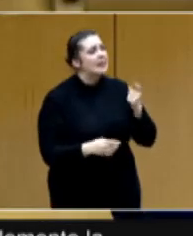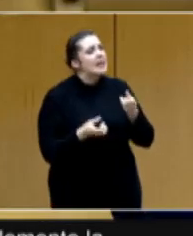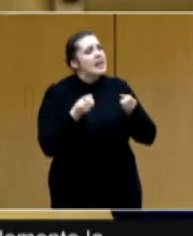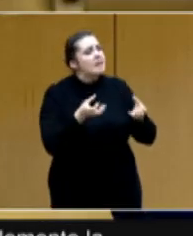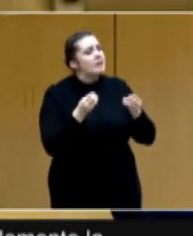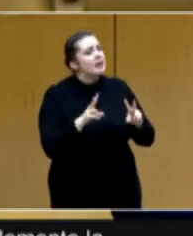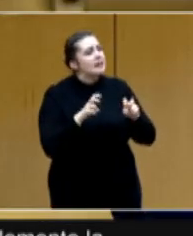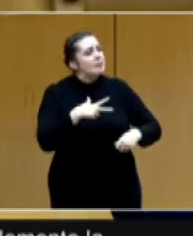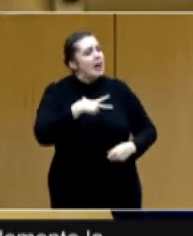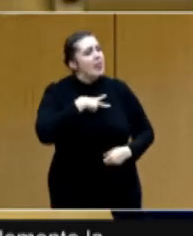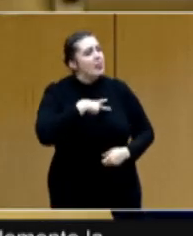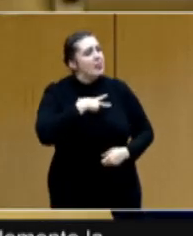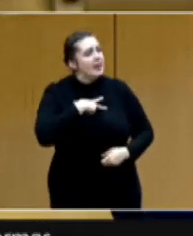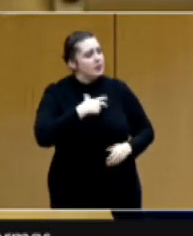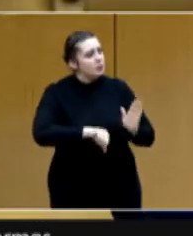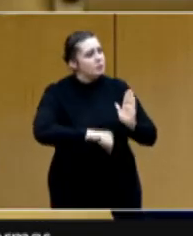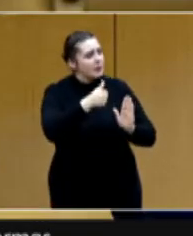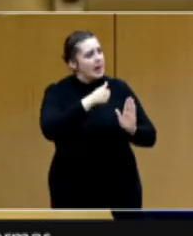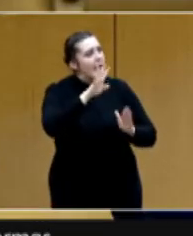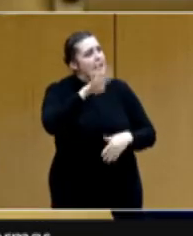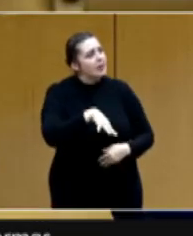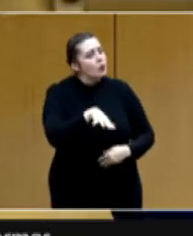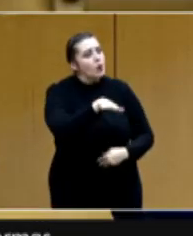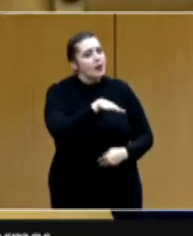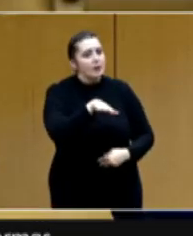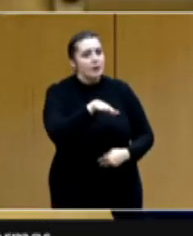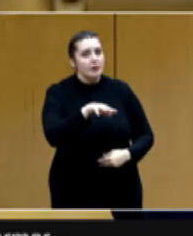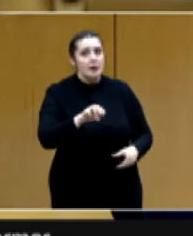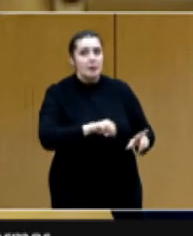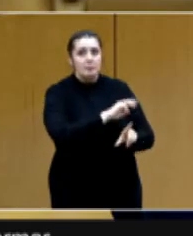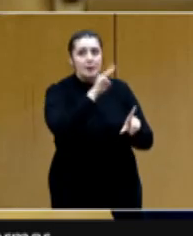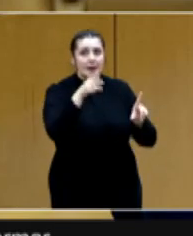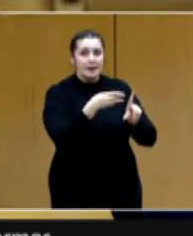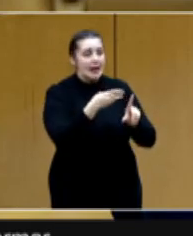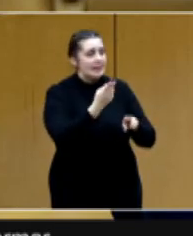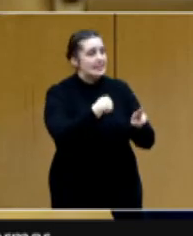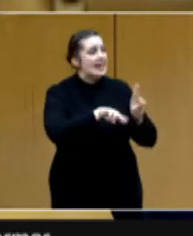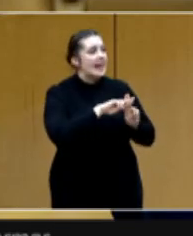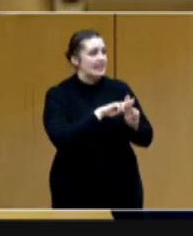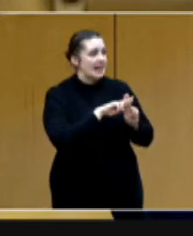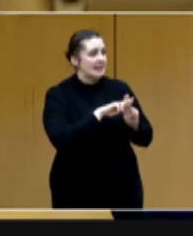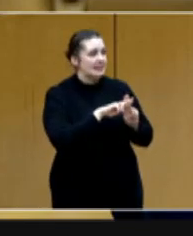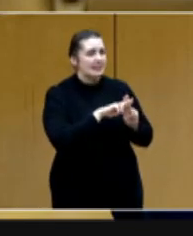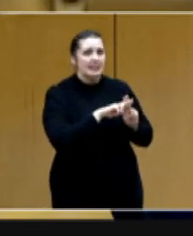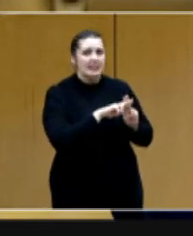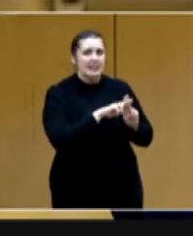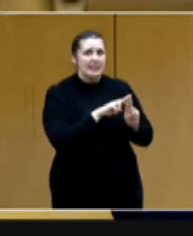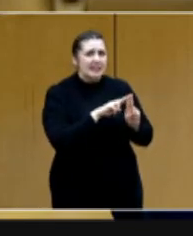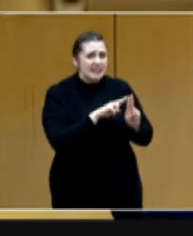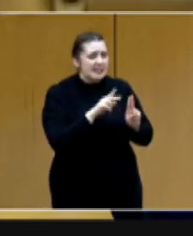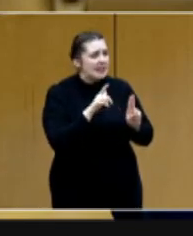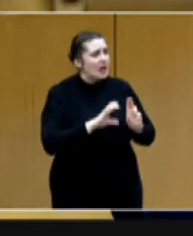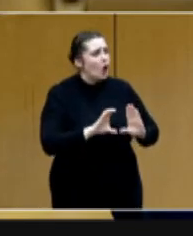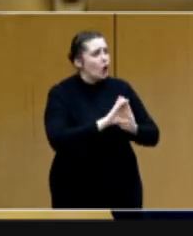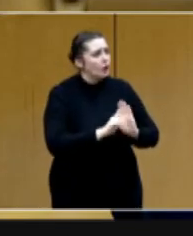vigente en Cataluña bueno tiene en las páginas de la generalitat tiene las versiones electrónicas del código civil de Cataluña